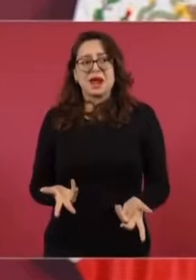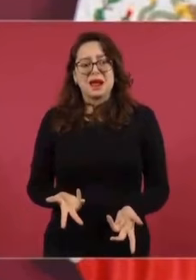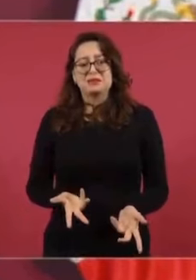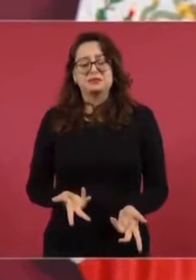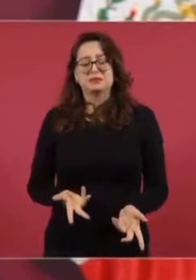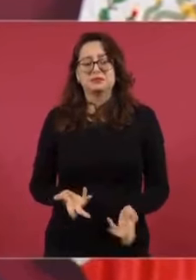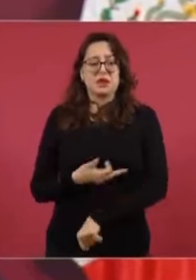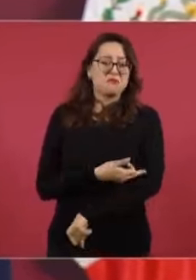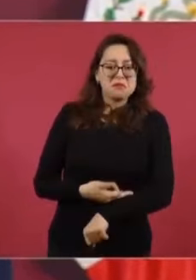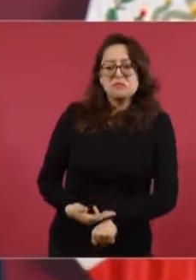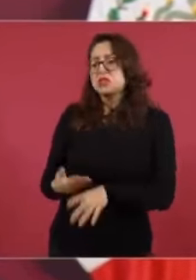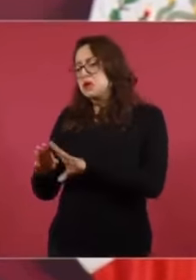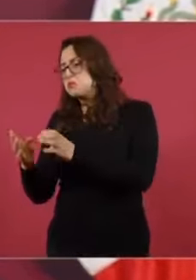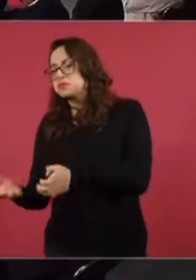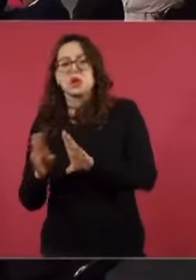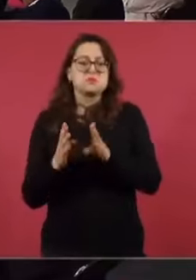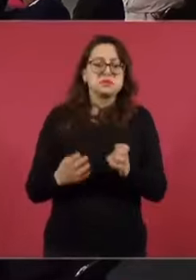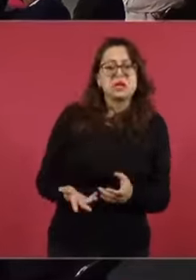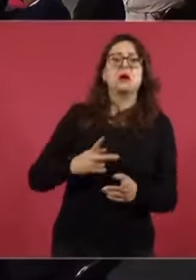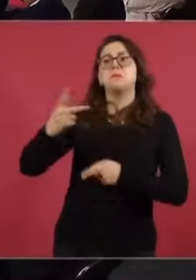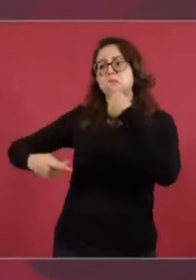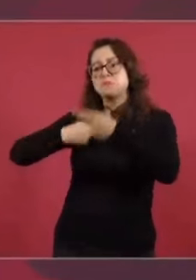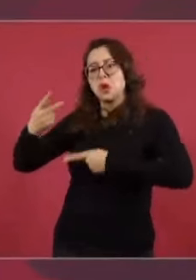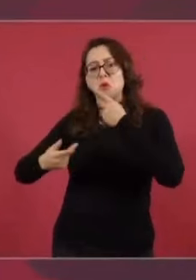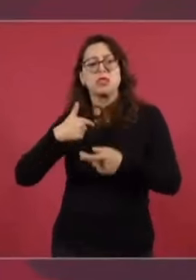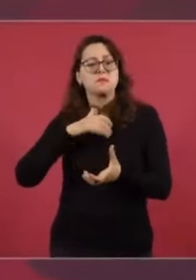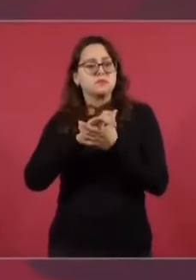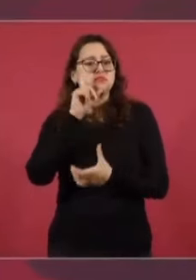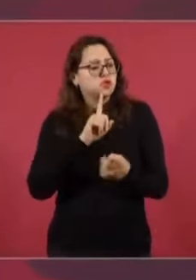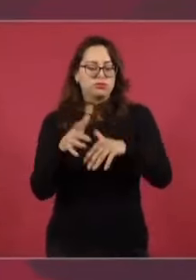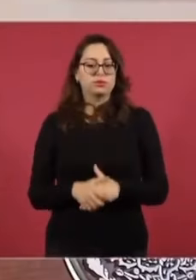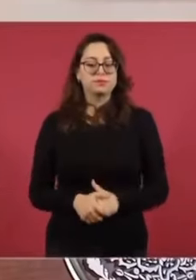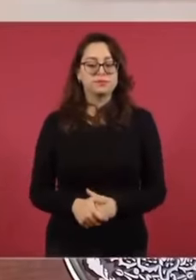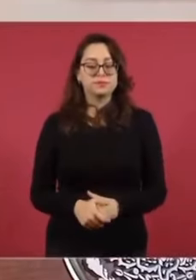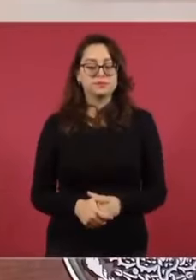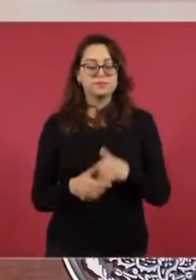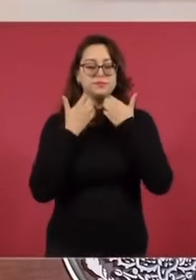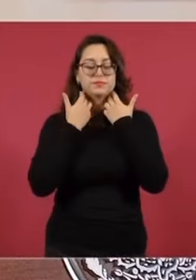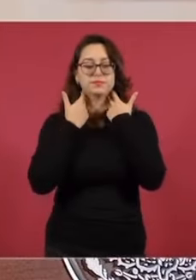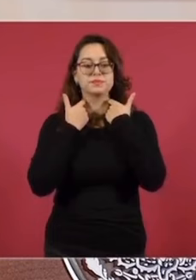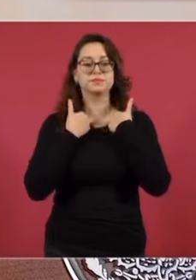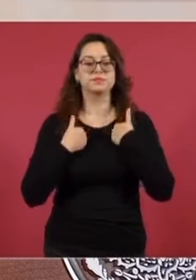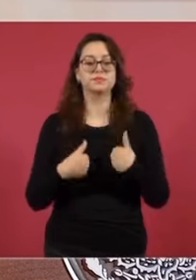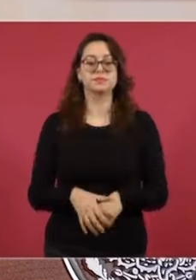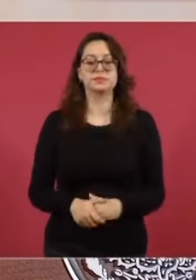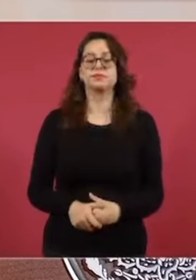nuestra situación familiar. Me preguntó de dónde está Beatriz y también de los